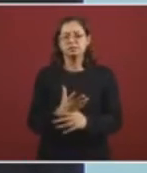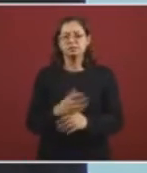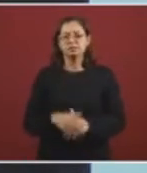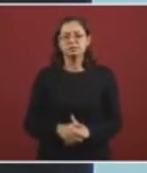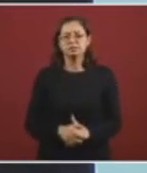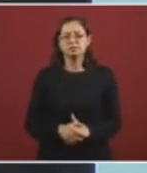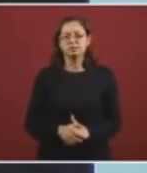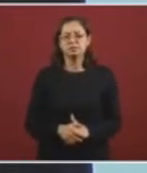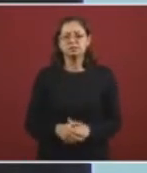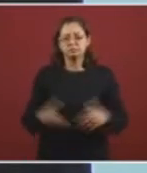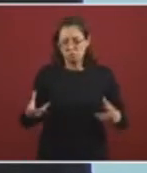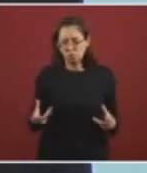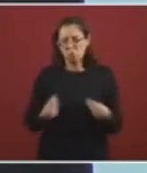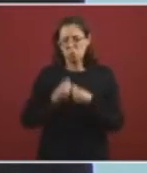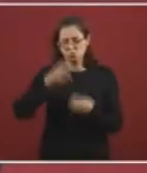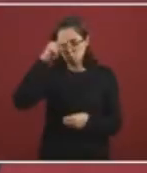estamos con México.